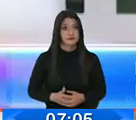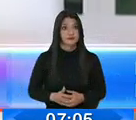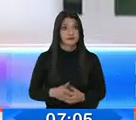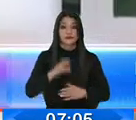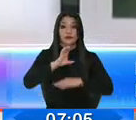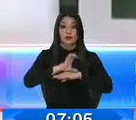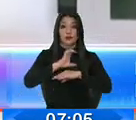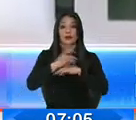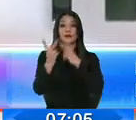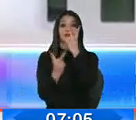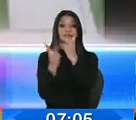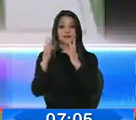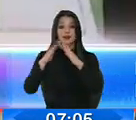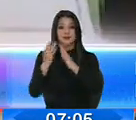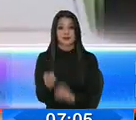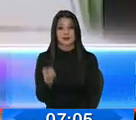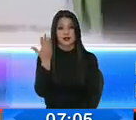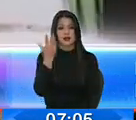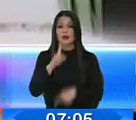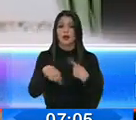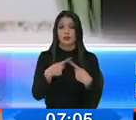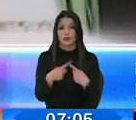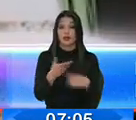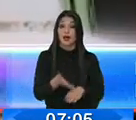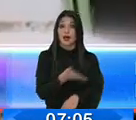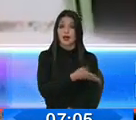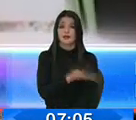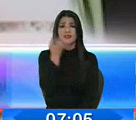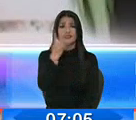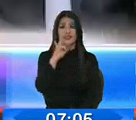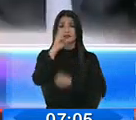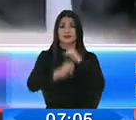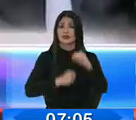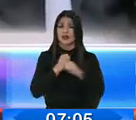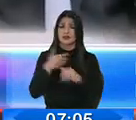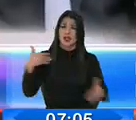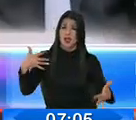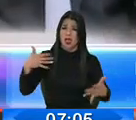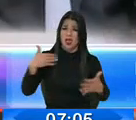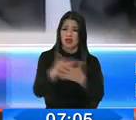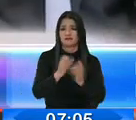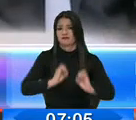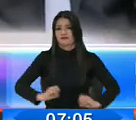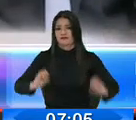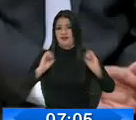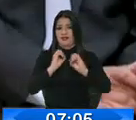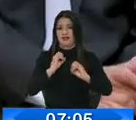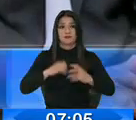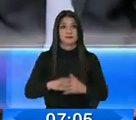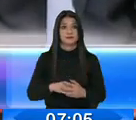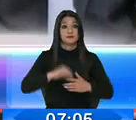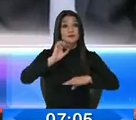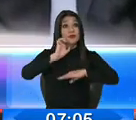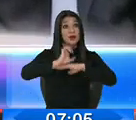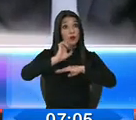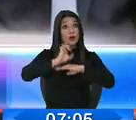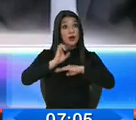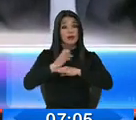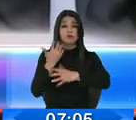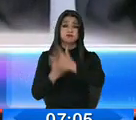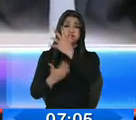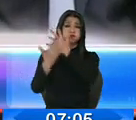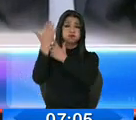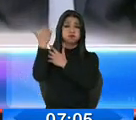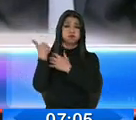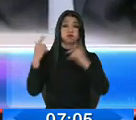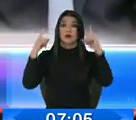Ecuador a la Casa Blanca ocurrió luego de 17 años. Ecuador, después de una época bastante difícil en